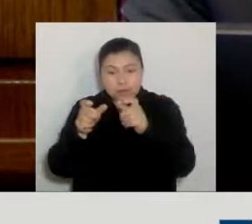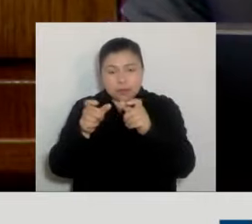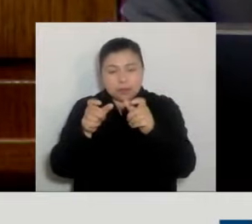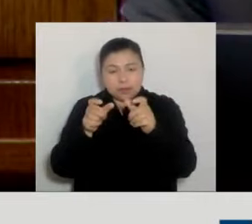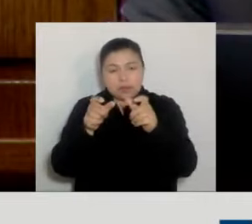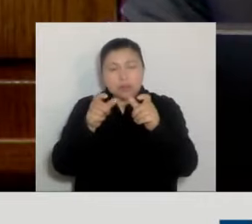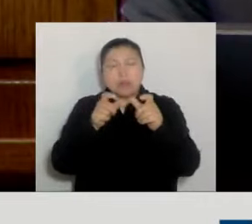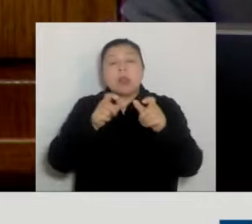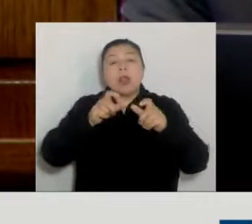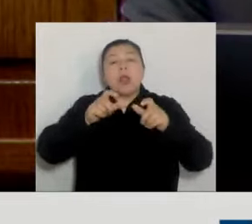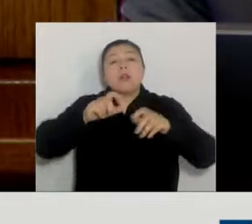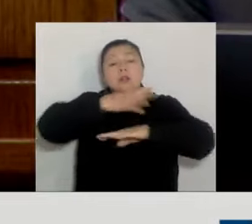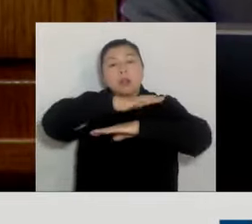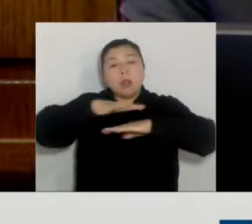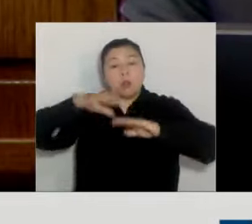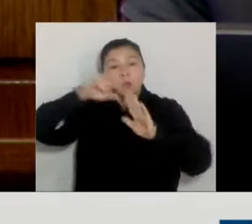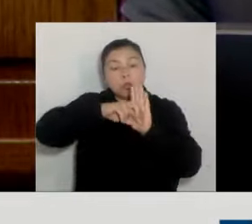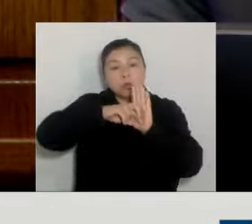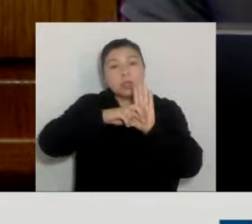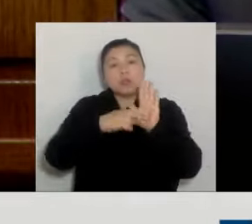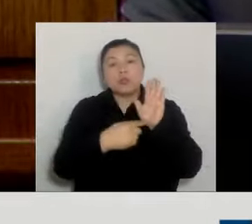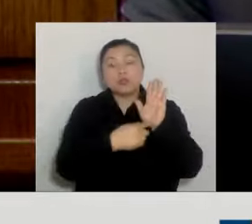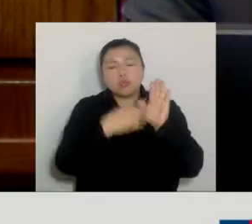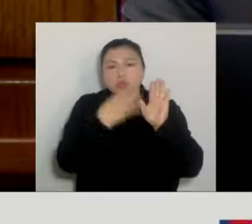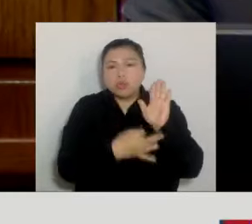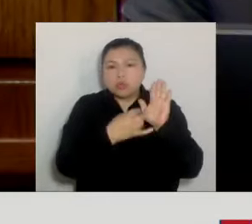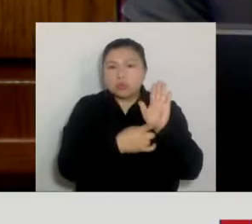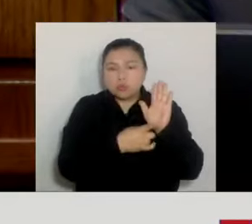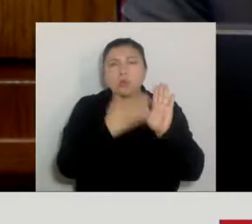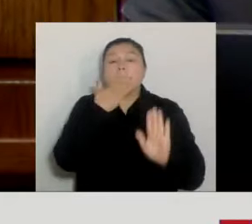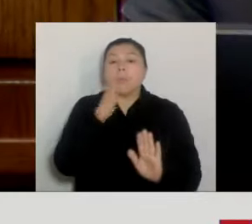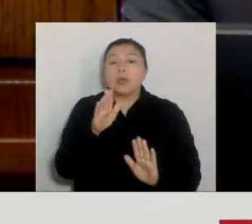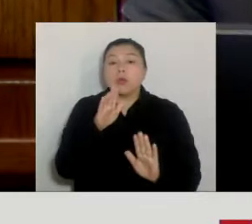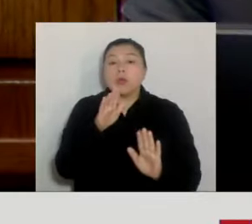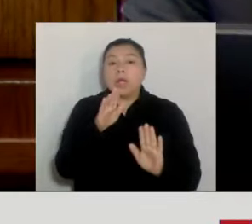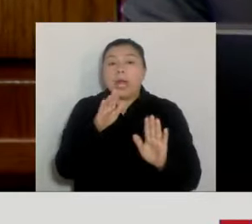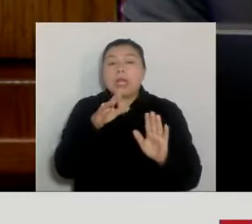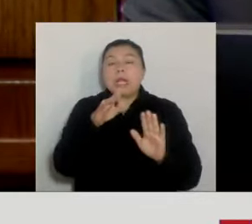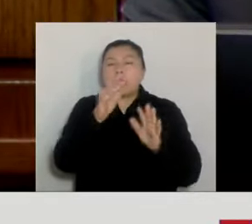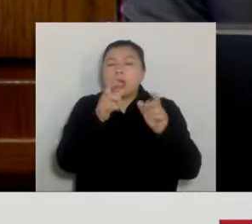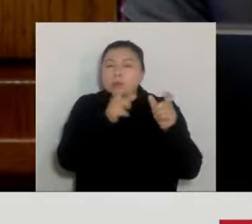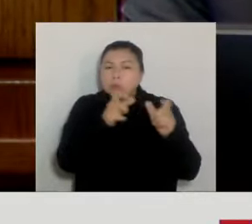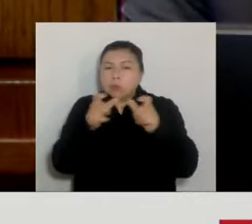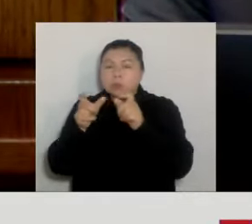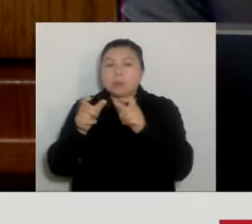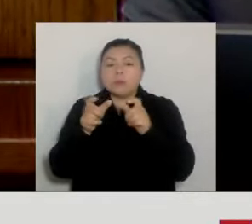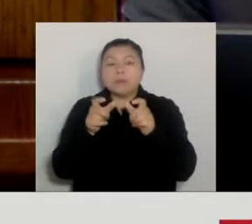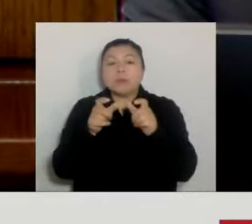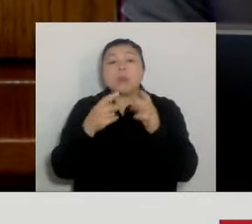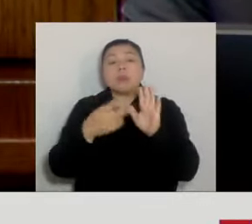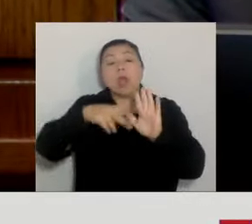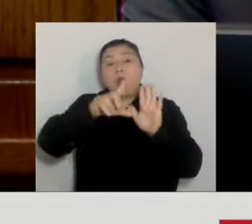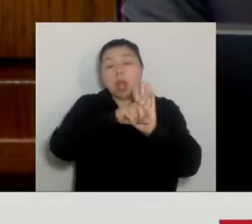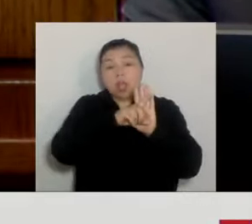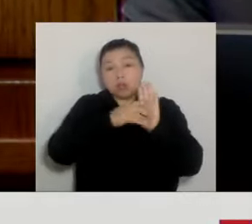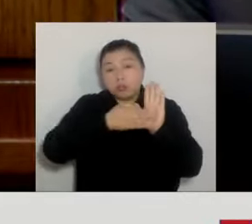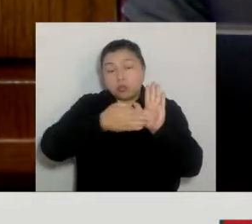aguas este proyecto Busca justamente mejorar esa fiscalización desde la entrada en vigor de la ley